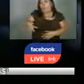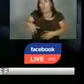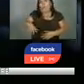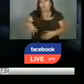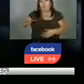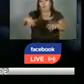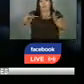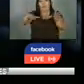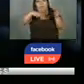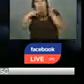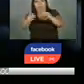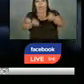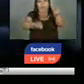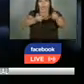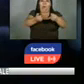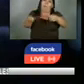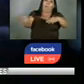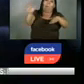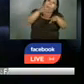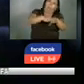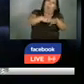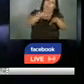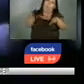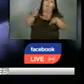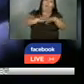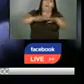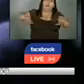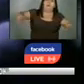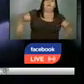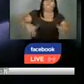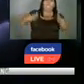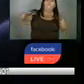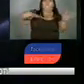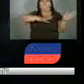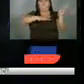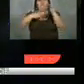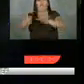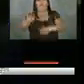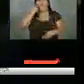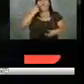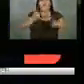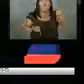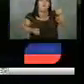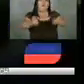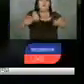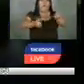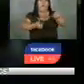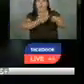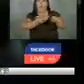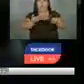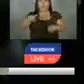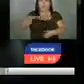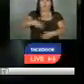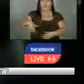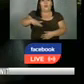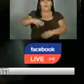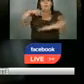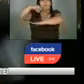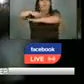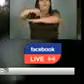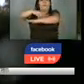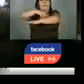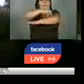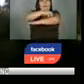ramas sobre los automóviles, han caído árboles también, por ejemplo, sobre un camión repartidor de productos en la colonia Los Próceres,